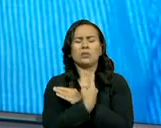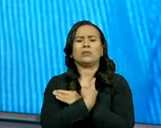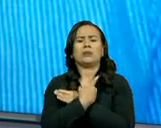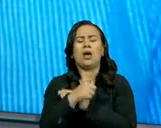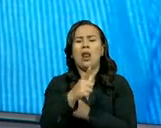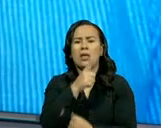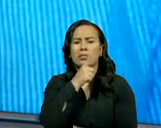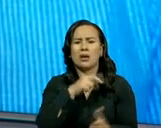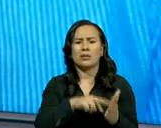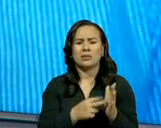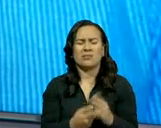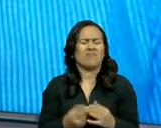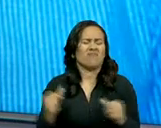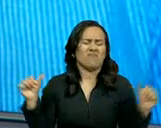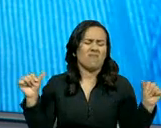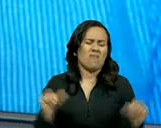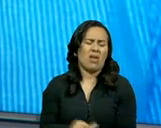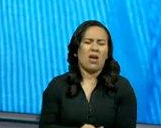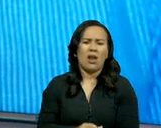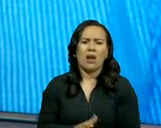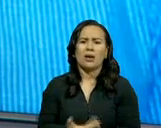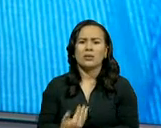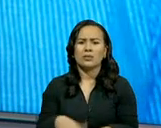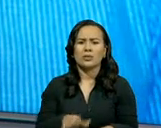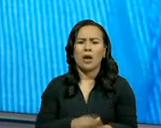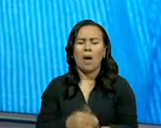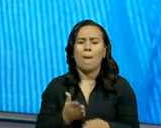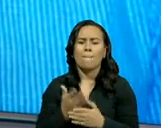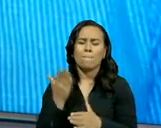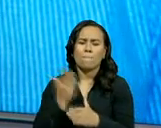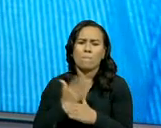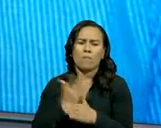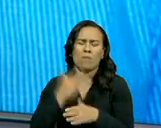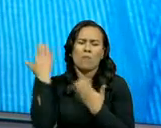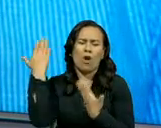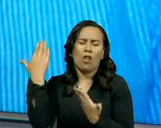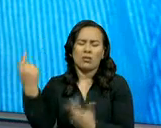una acción burda que cae en la persecución política.